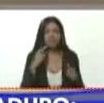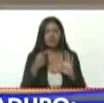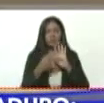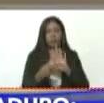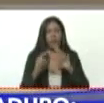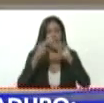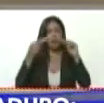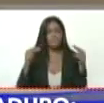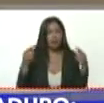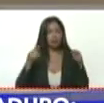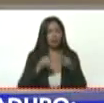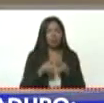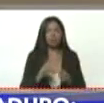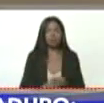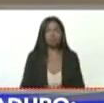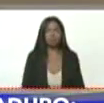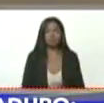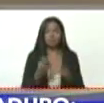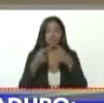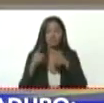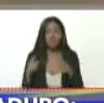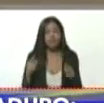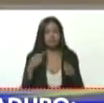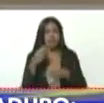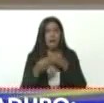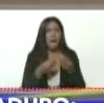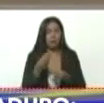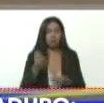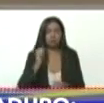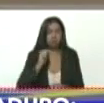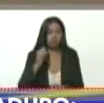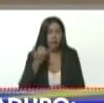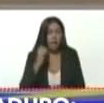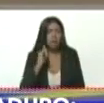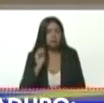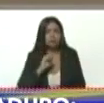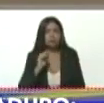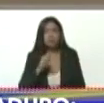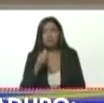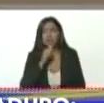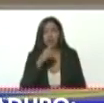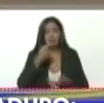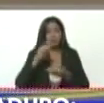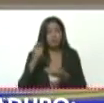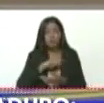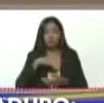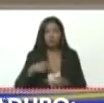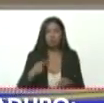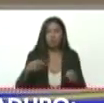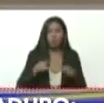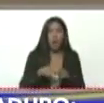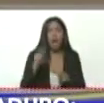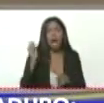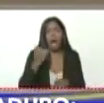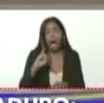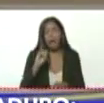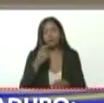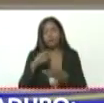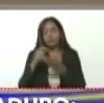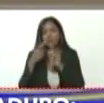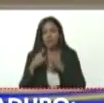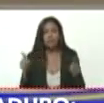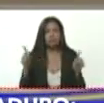paz. Diferencias habrá entre quienes han firmado y nosotros, las hay. 20 años